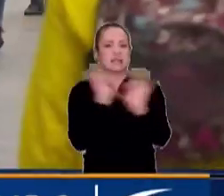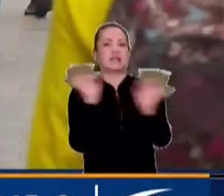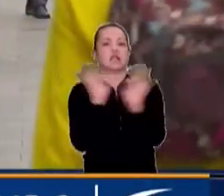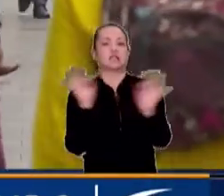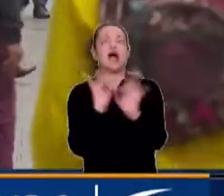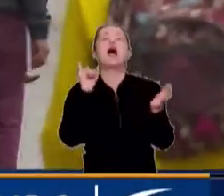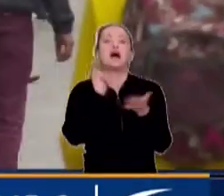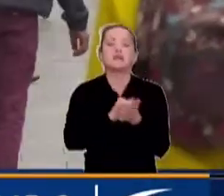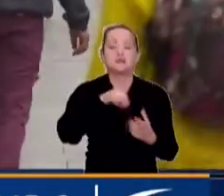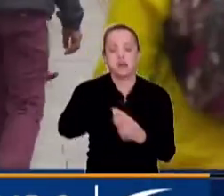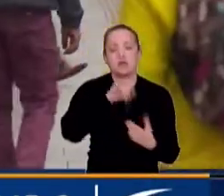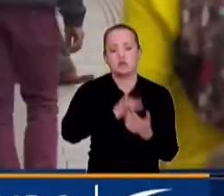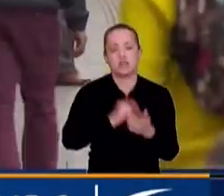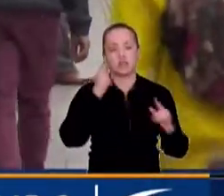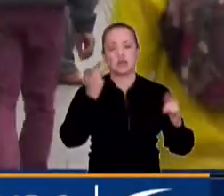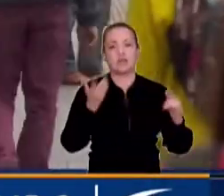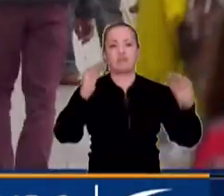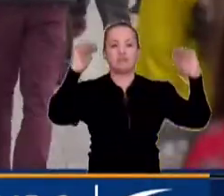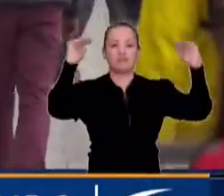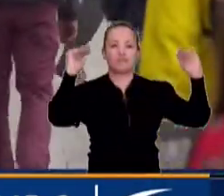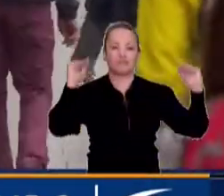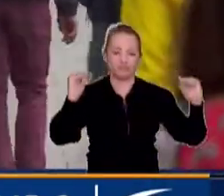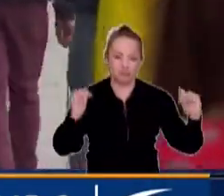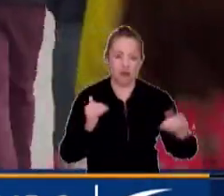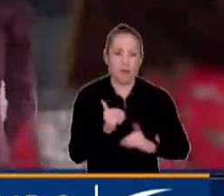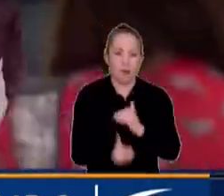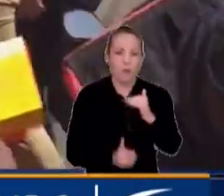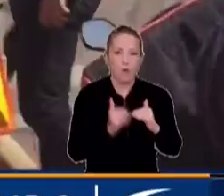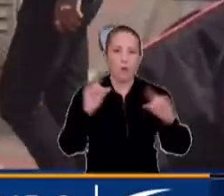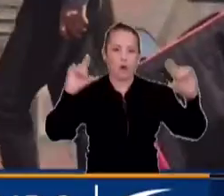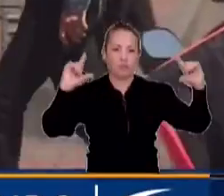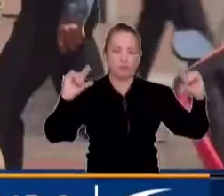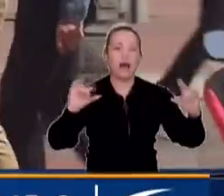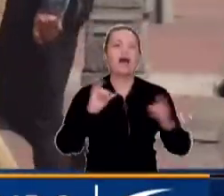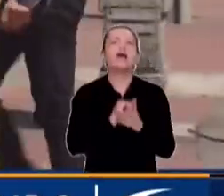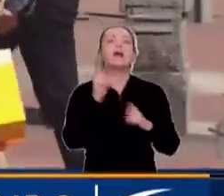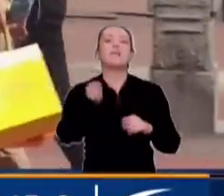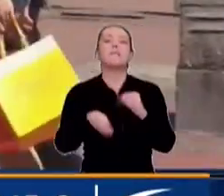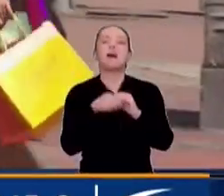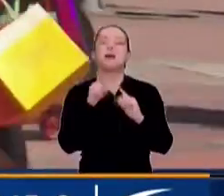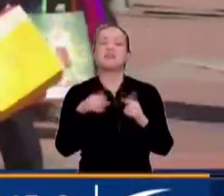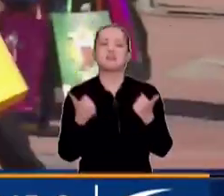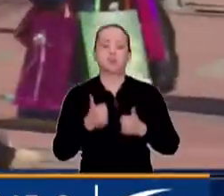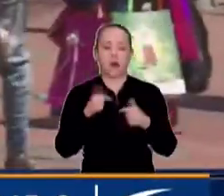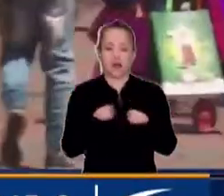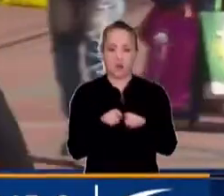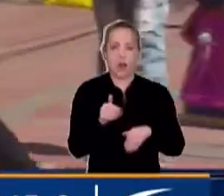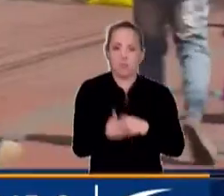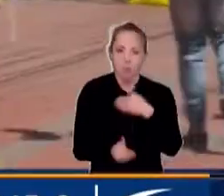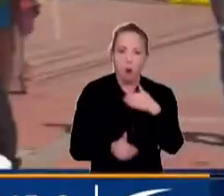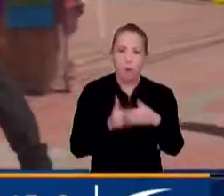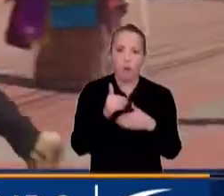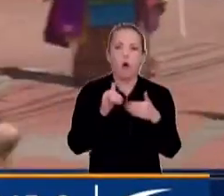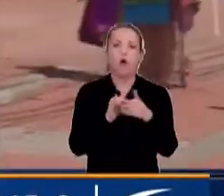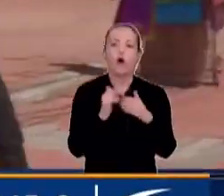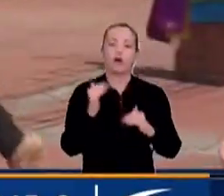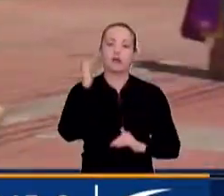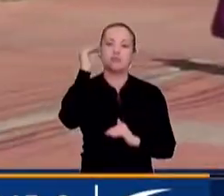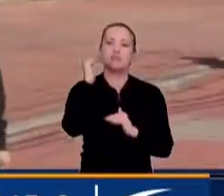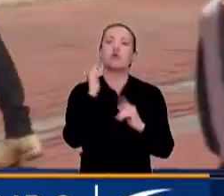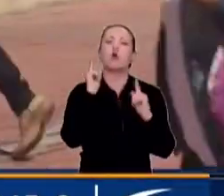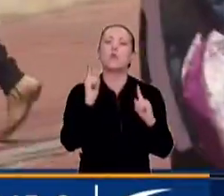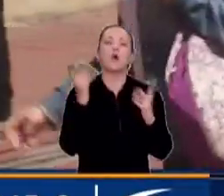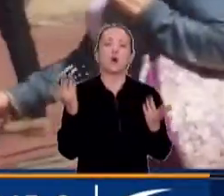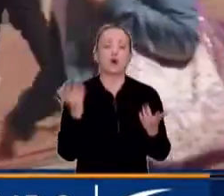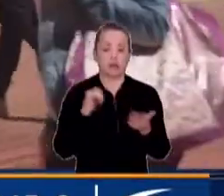ese motivo reduciendo los precios y se viene disminuyendo lentamente porque el